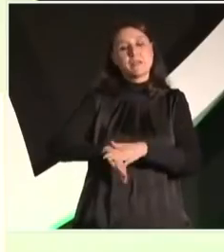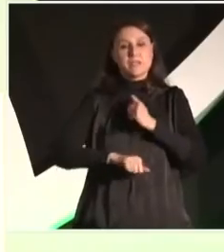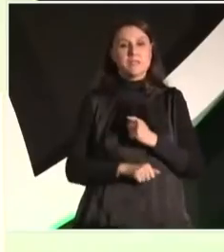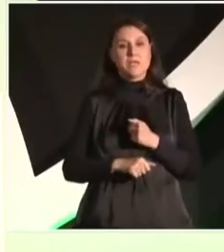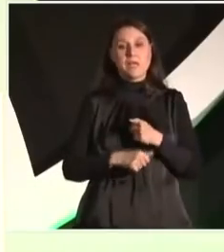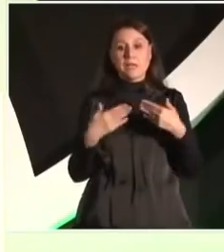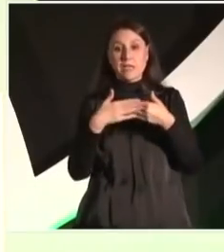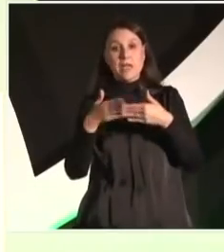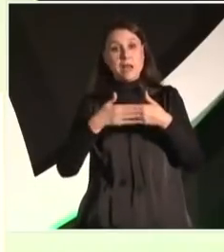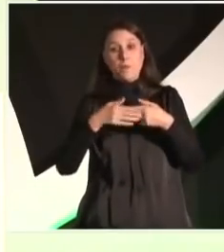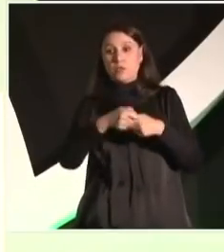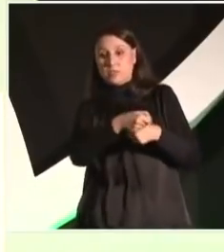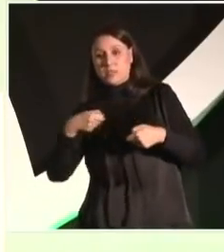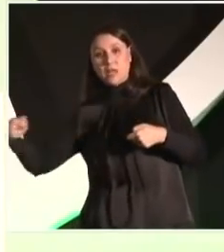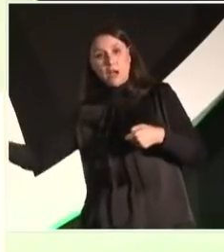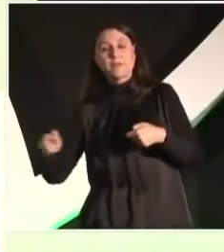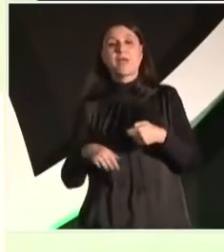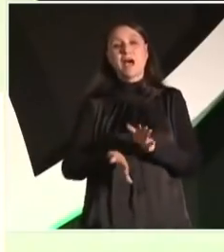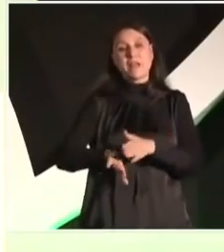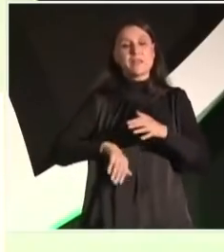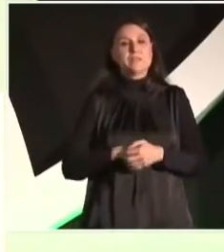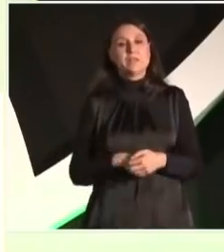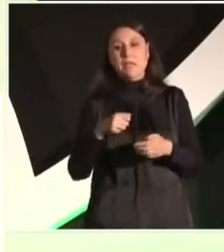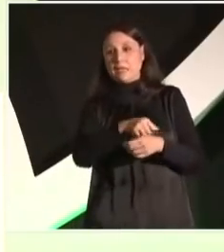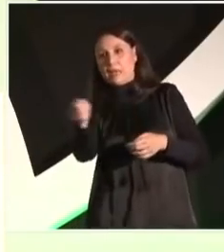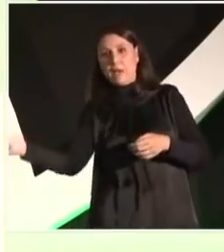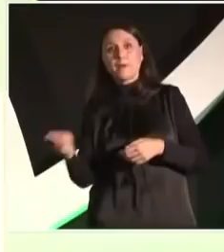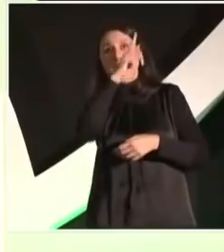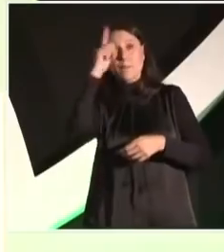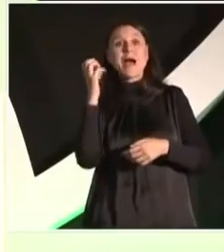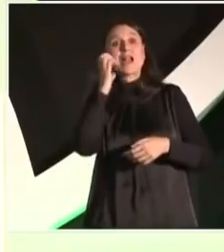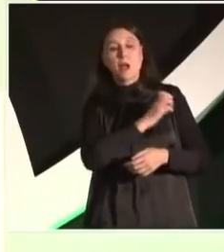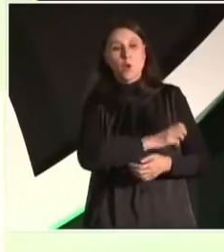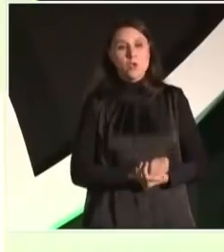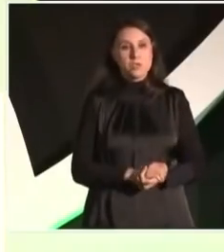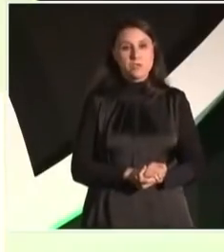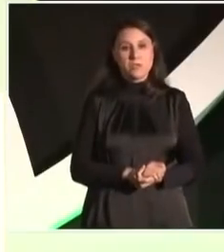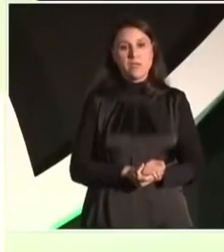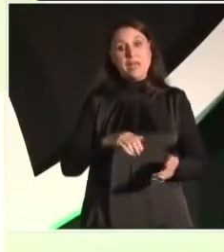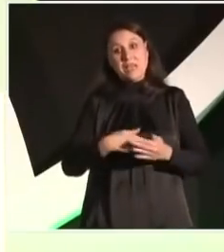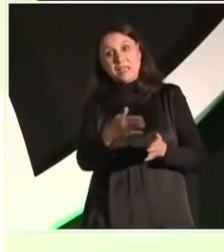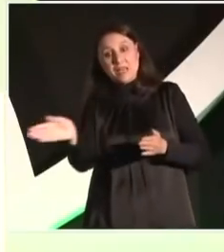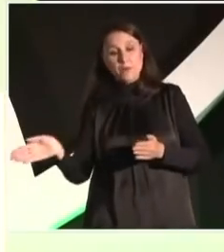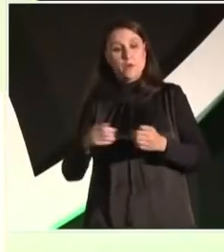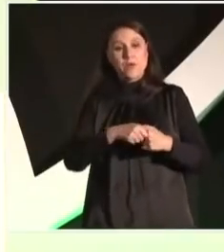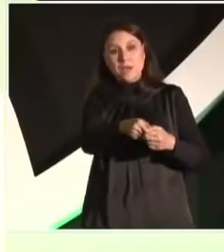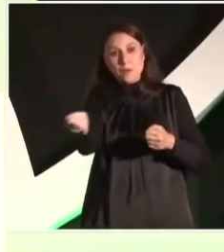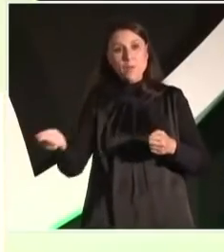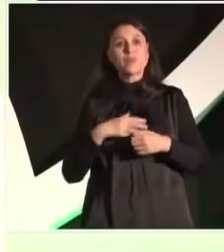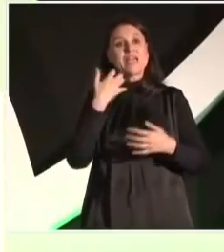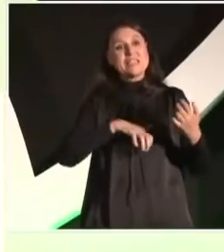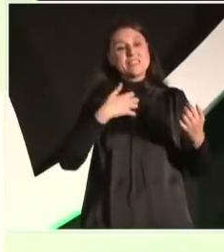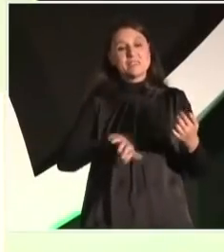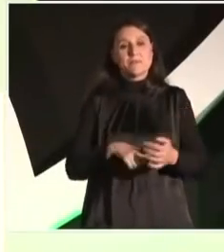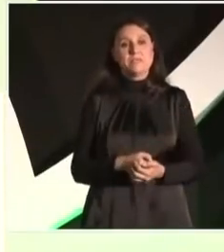a la derecha, la que le abrió la puerta en Madrid a Mariano Rajoy, la que le abrió la puerta en Sevilla